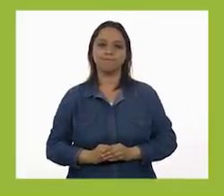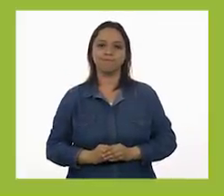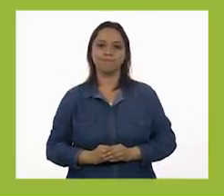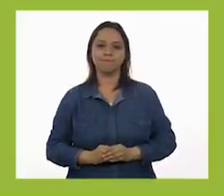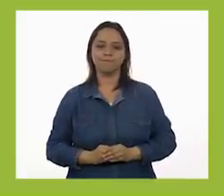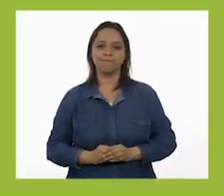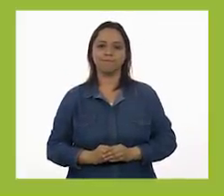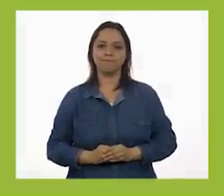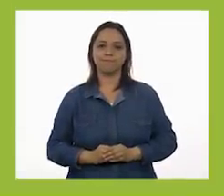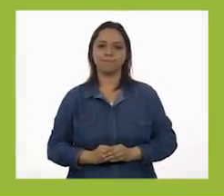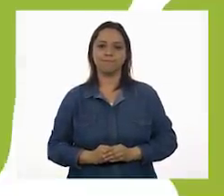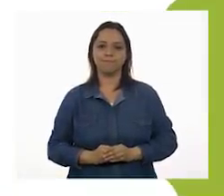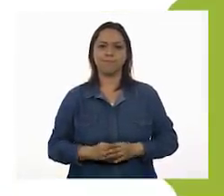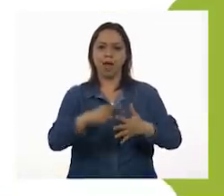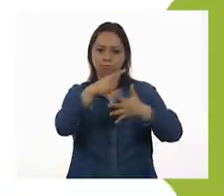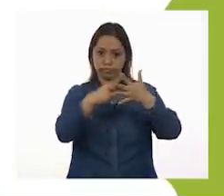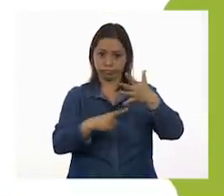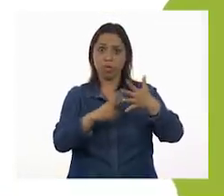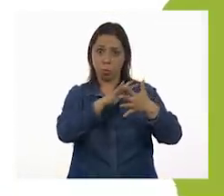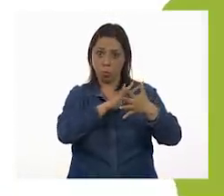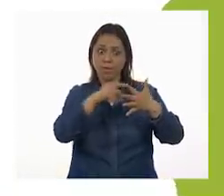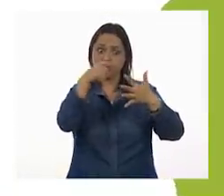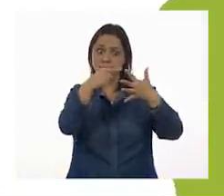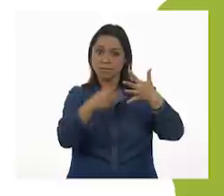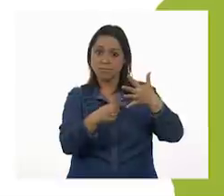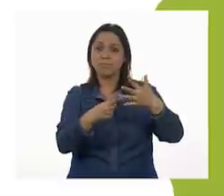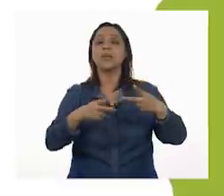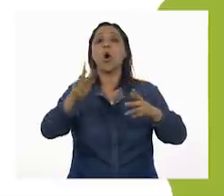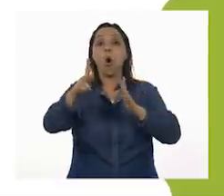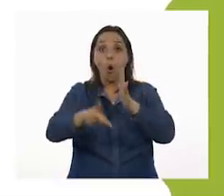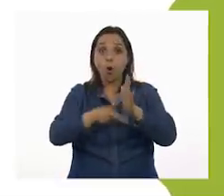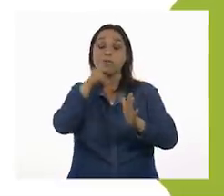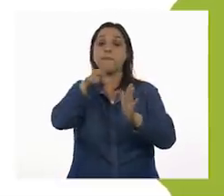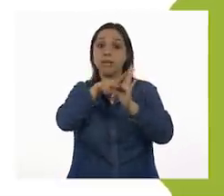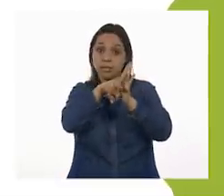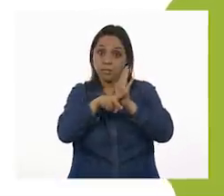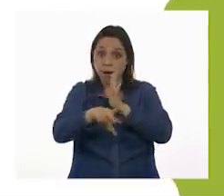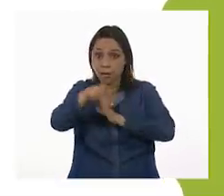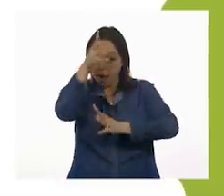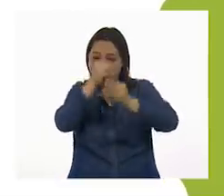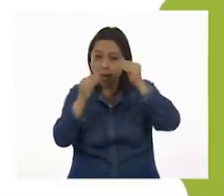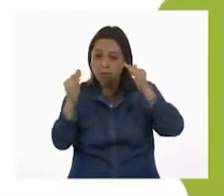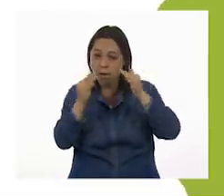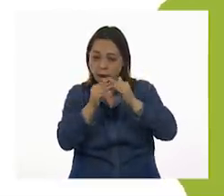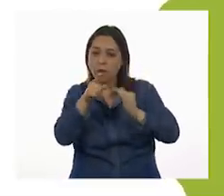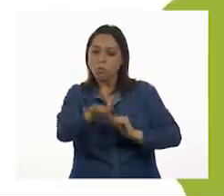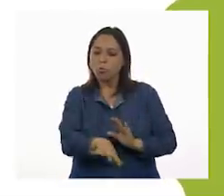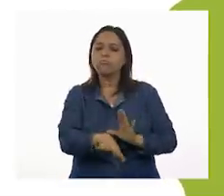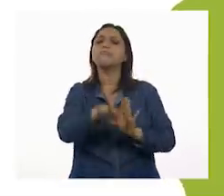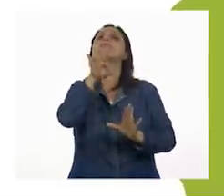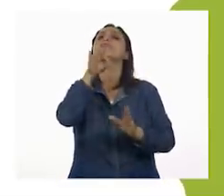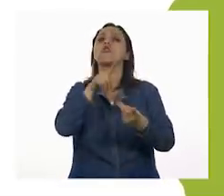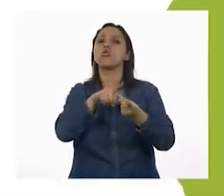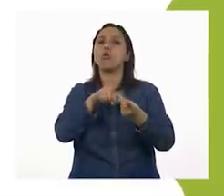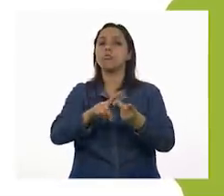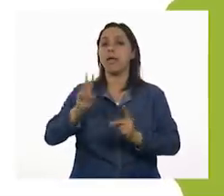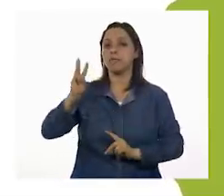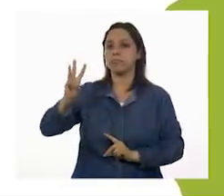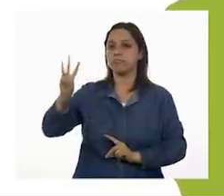55-36-01-87-20 con 30 líneas. Si quieres volver a ver los programas de Aprende en Casa, los puedes encontrar en la siguiente